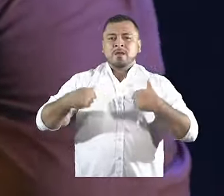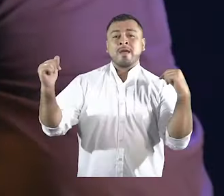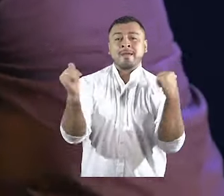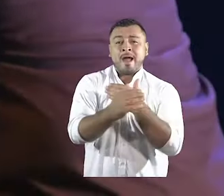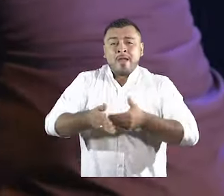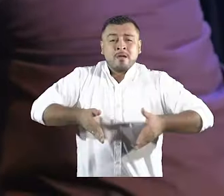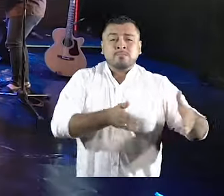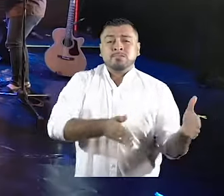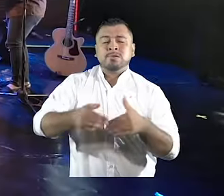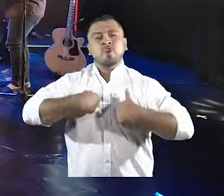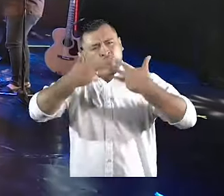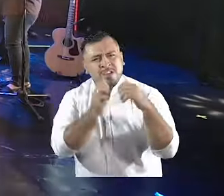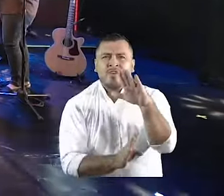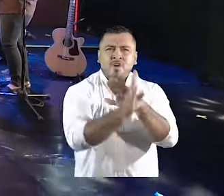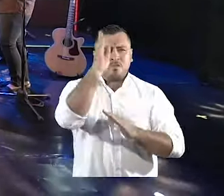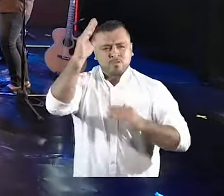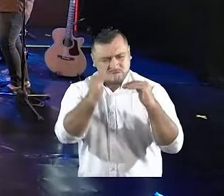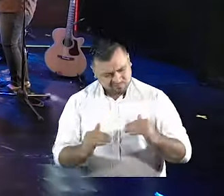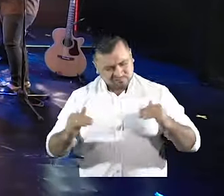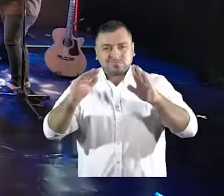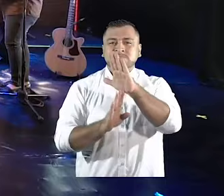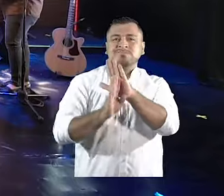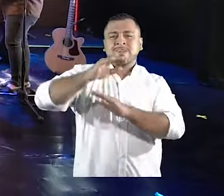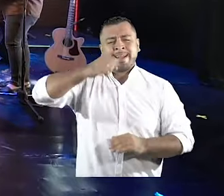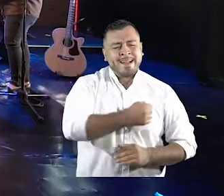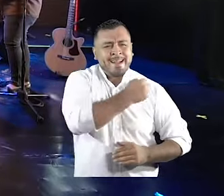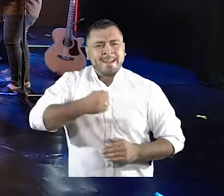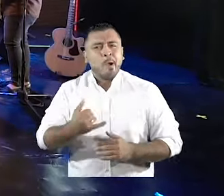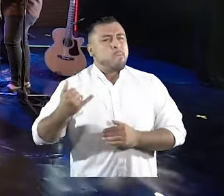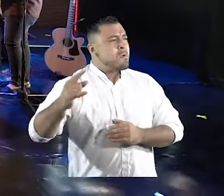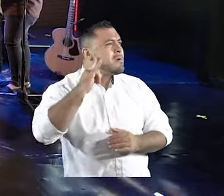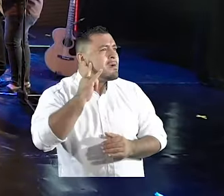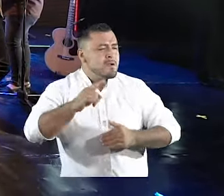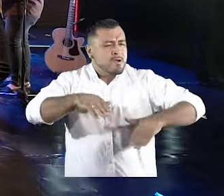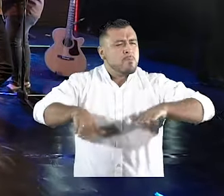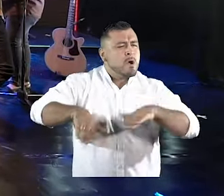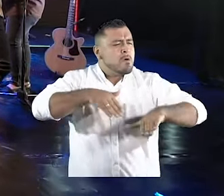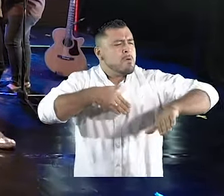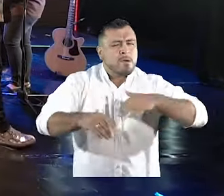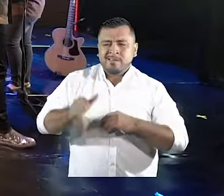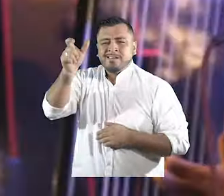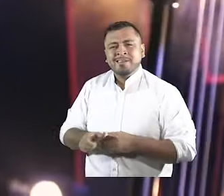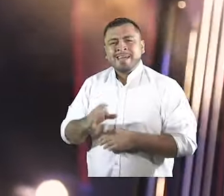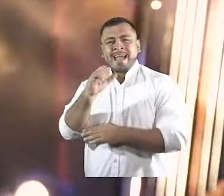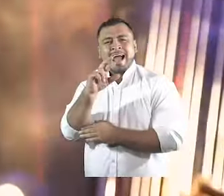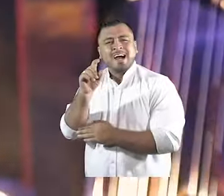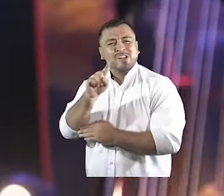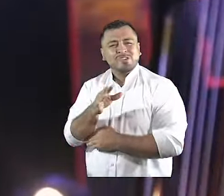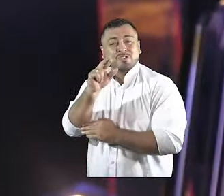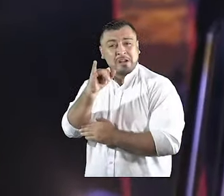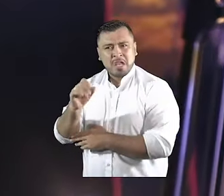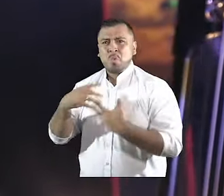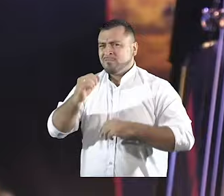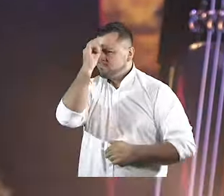calles polvorientas con esa meta de ser cantador también. Allí escuchaba aquellos golpes criollitos de Carlos Rico,